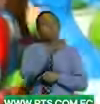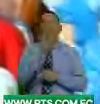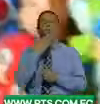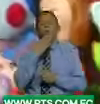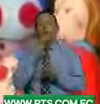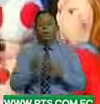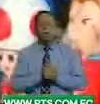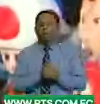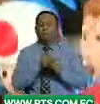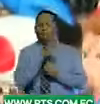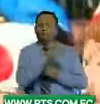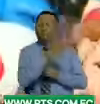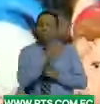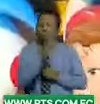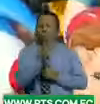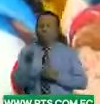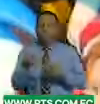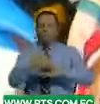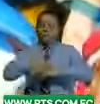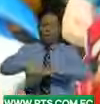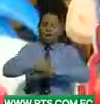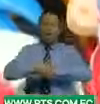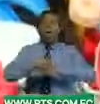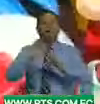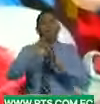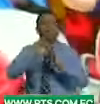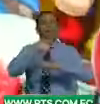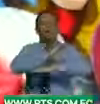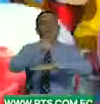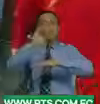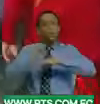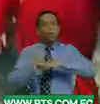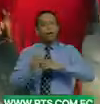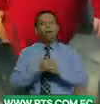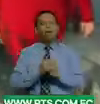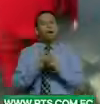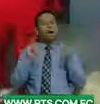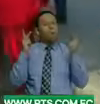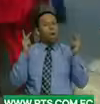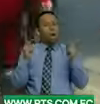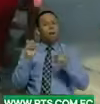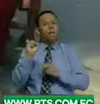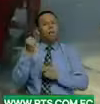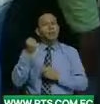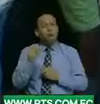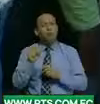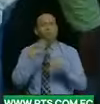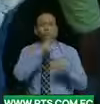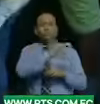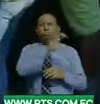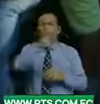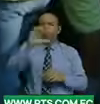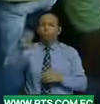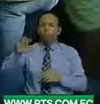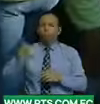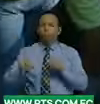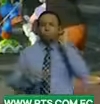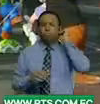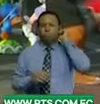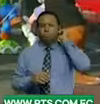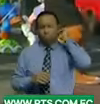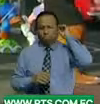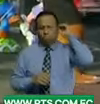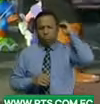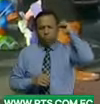1. Asimismo, en algunos tramos de la avenida Francisco de Orellana, en Alborada, Sauces y entre otros. Solo está en que puede organizar